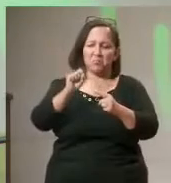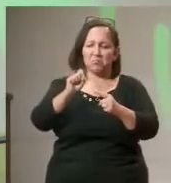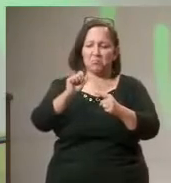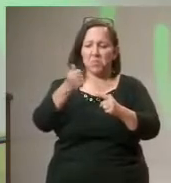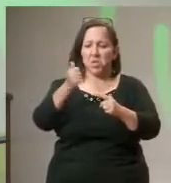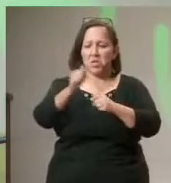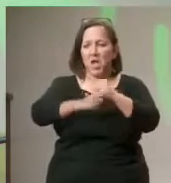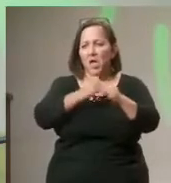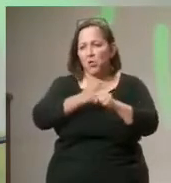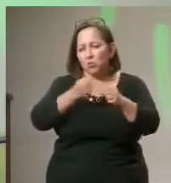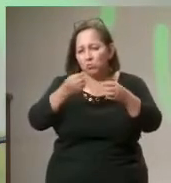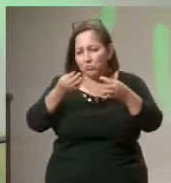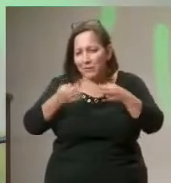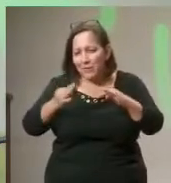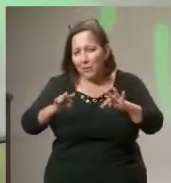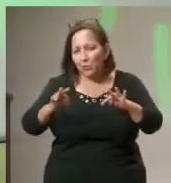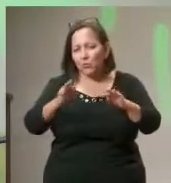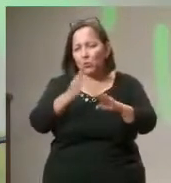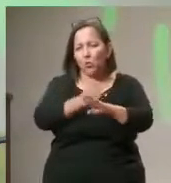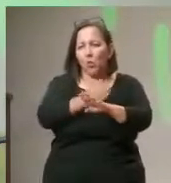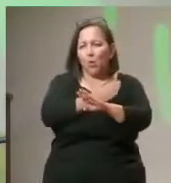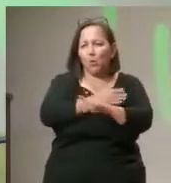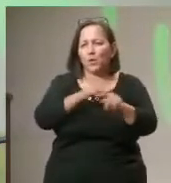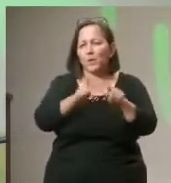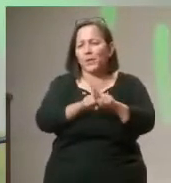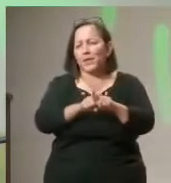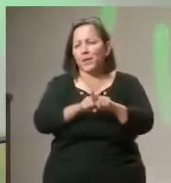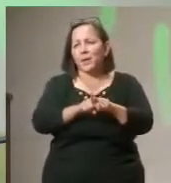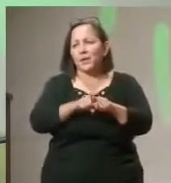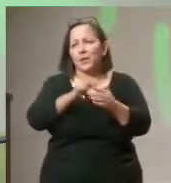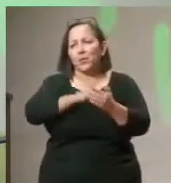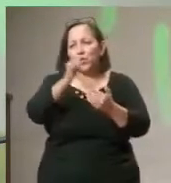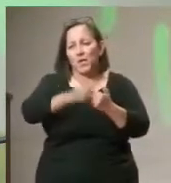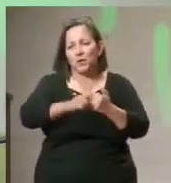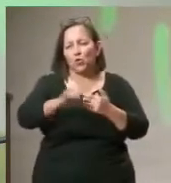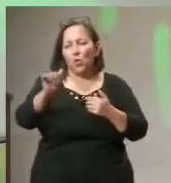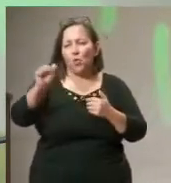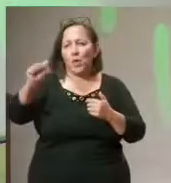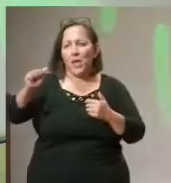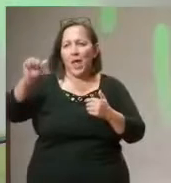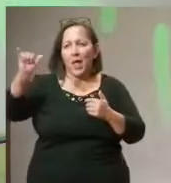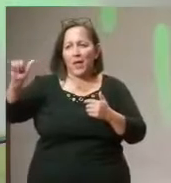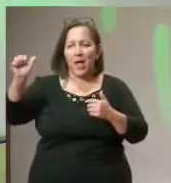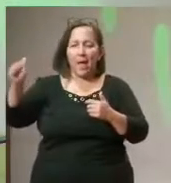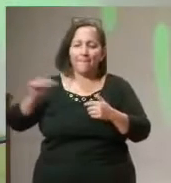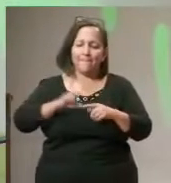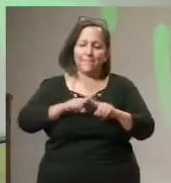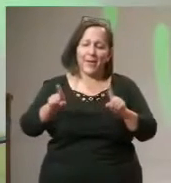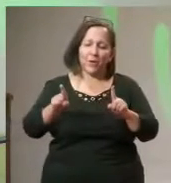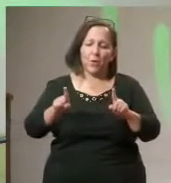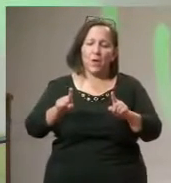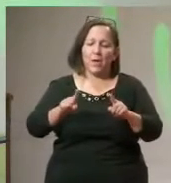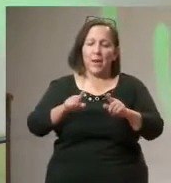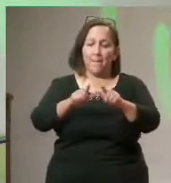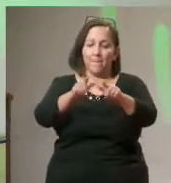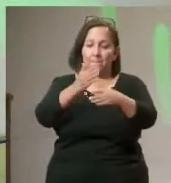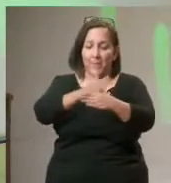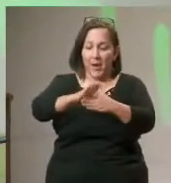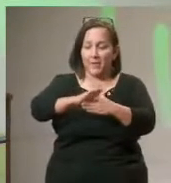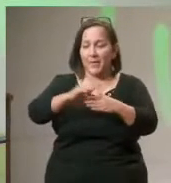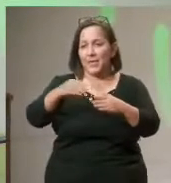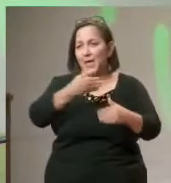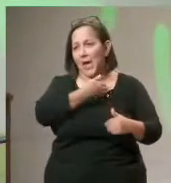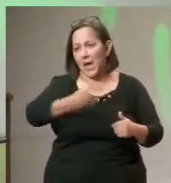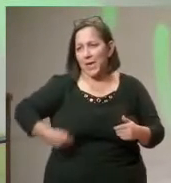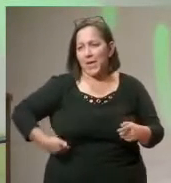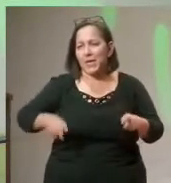saneamiento ambiental, que es el proyecto equivalente de la AIA, pero en la zona de Heredia. Entonces,